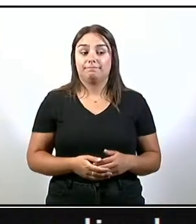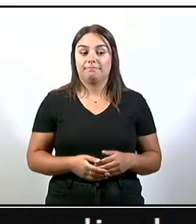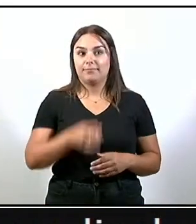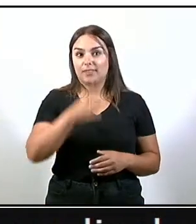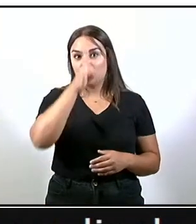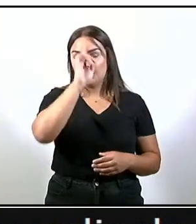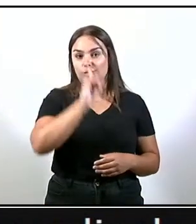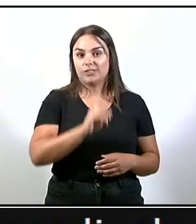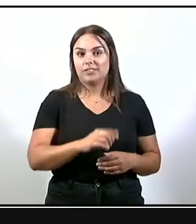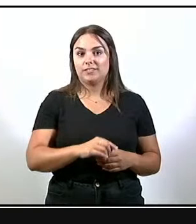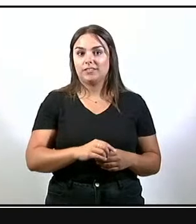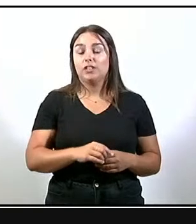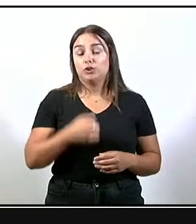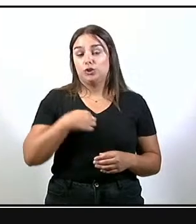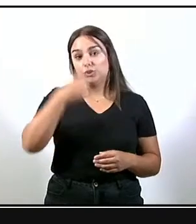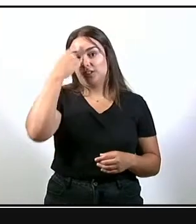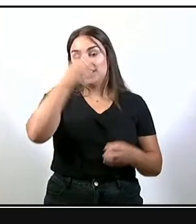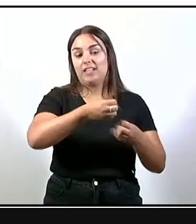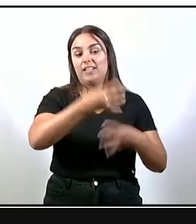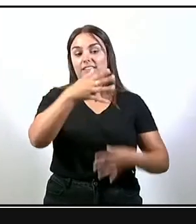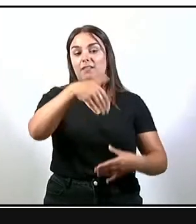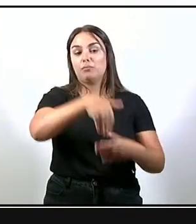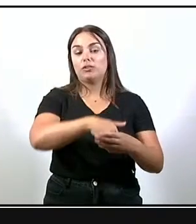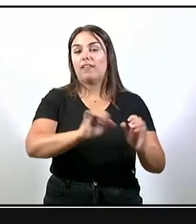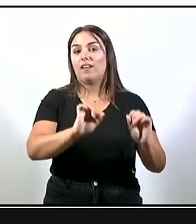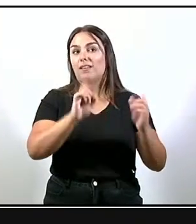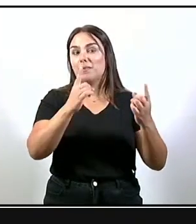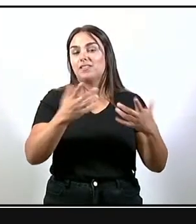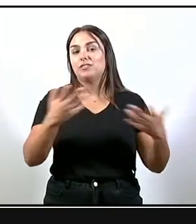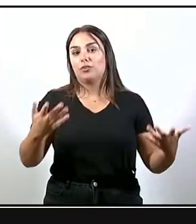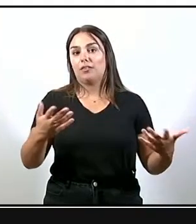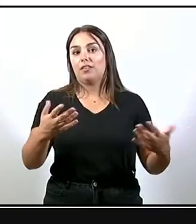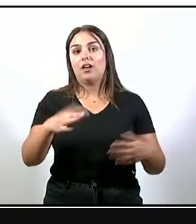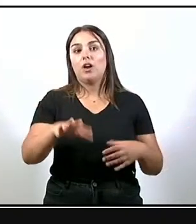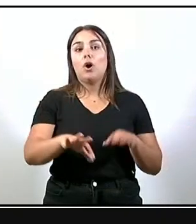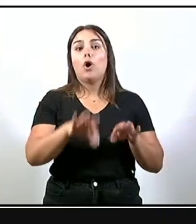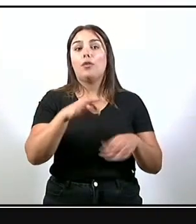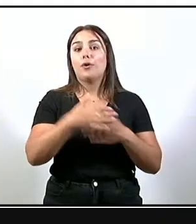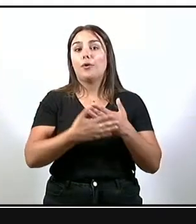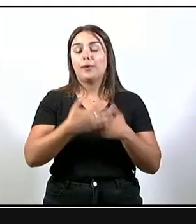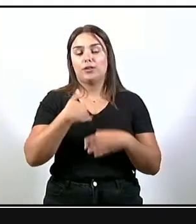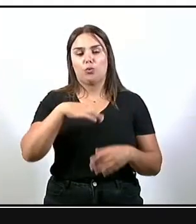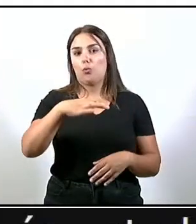Lo que sí sé es que soy la lista más votada y, por tanto, la única opción de gobierno que hay en estos momentos.